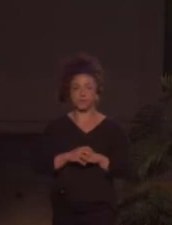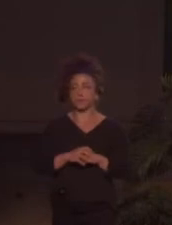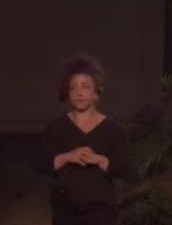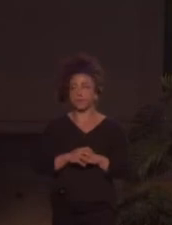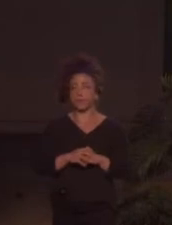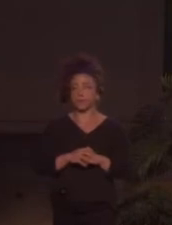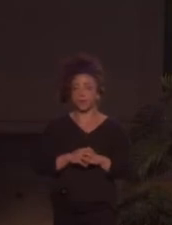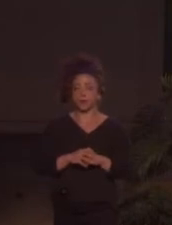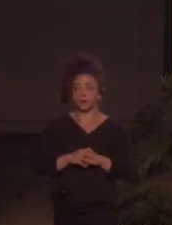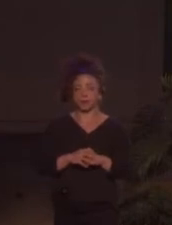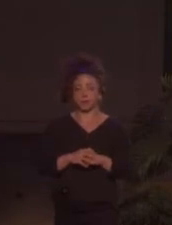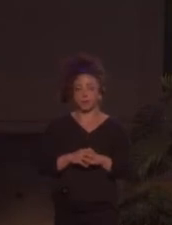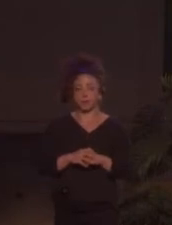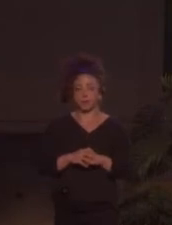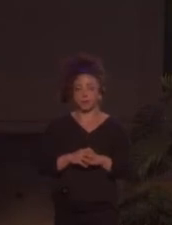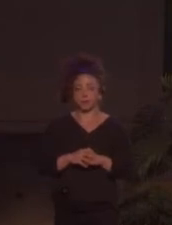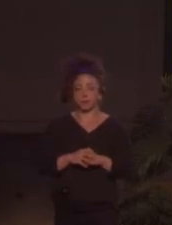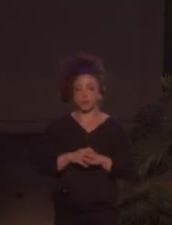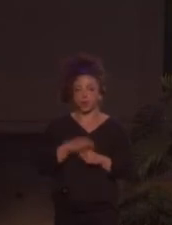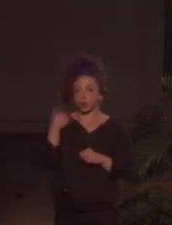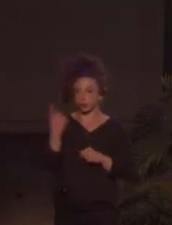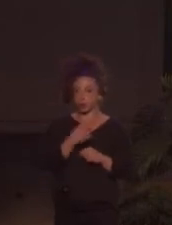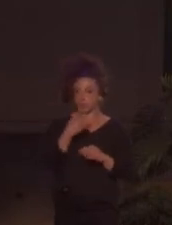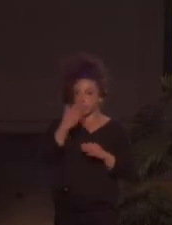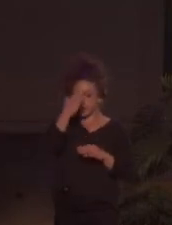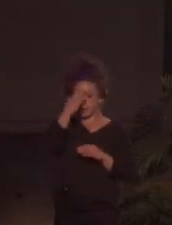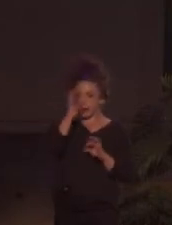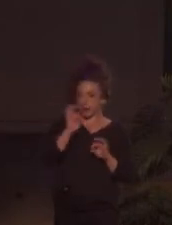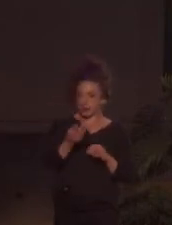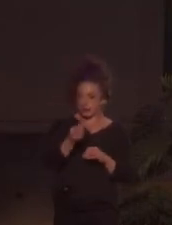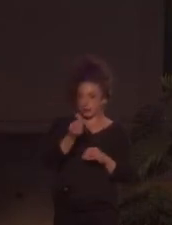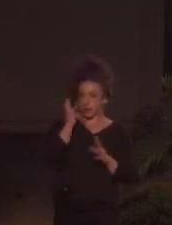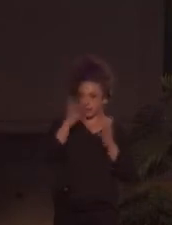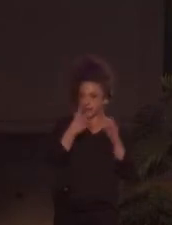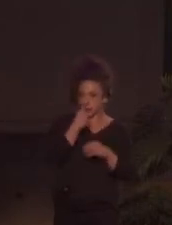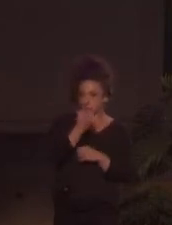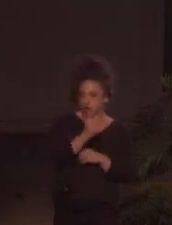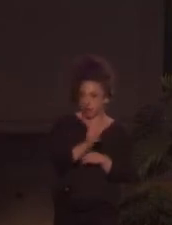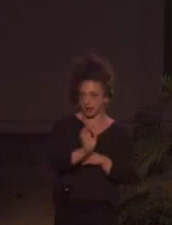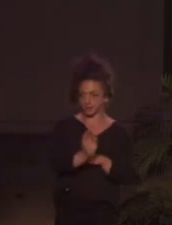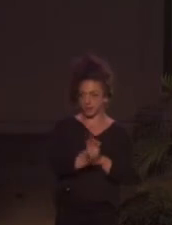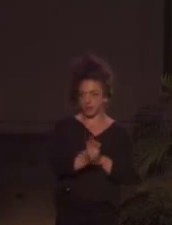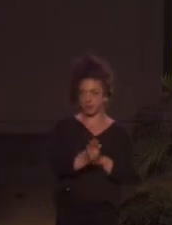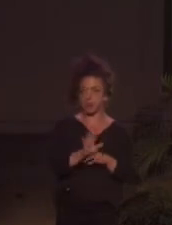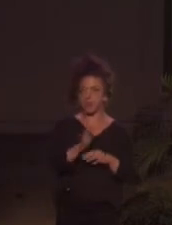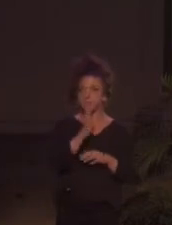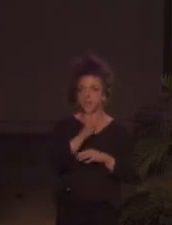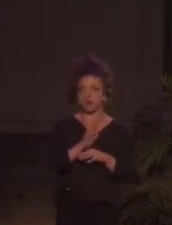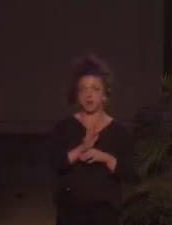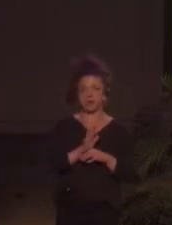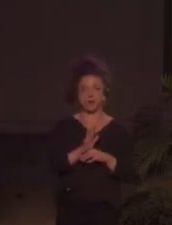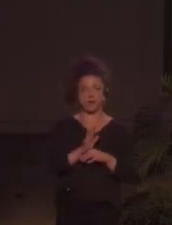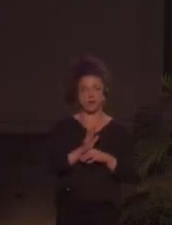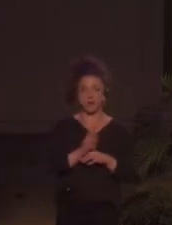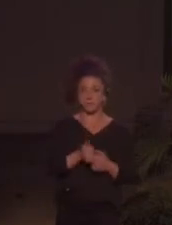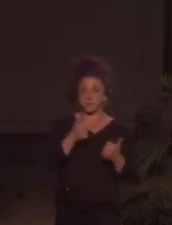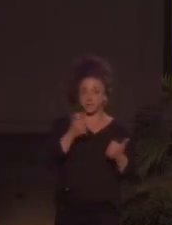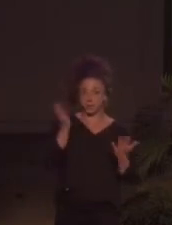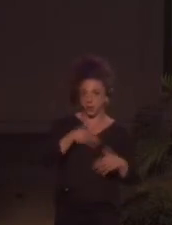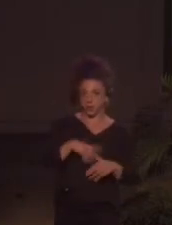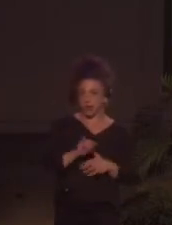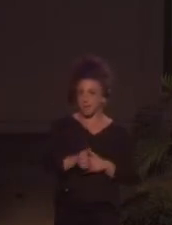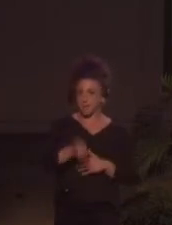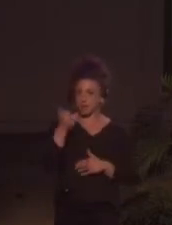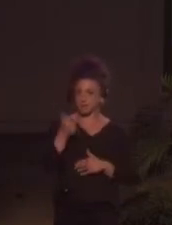hor engantxatu gerala edo, ez? Osa, izan dela, zer gauza erosten ditugun, zer jaten degun,